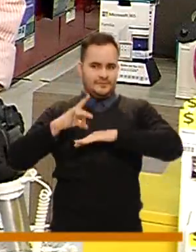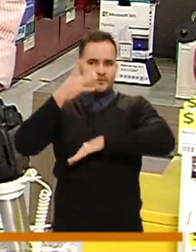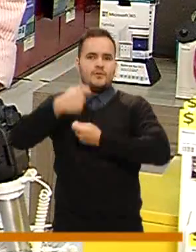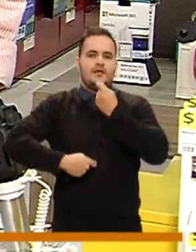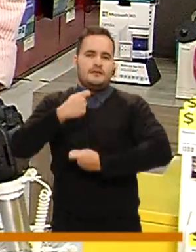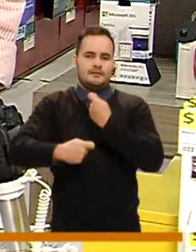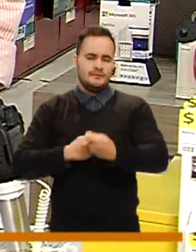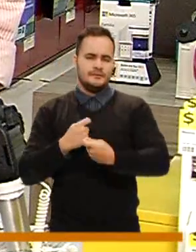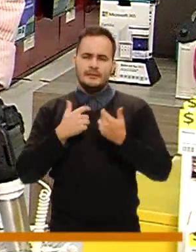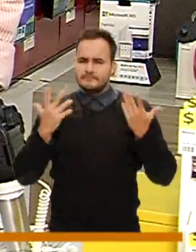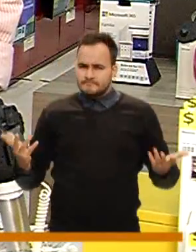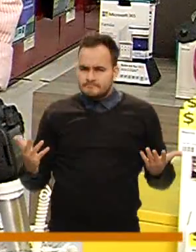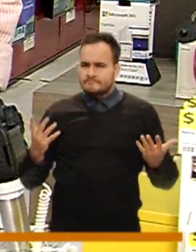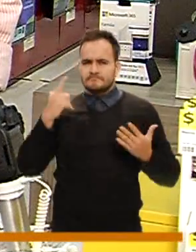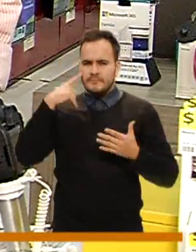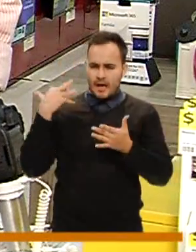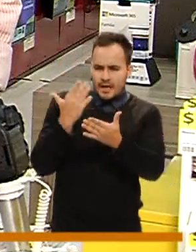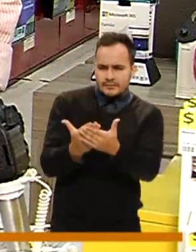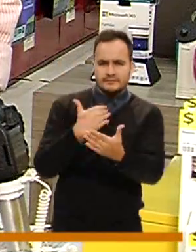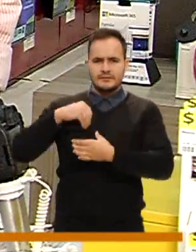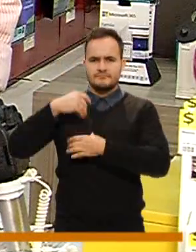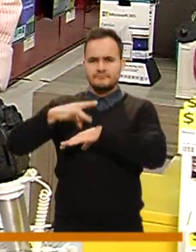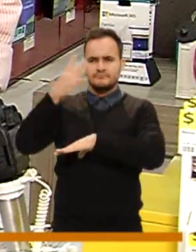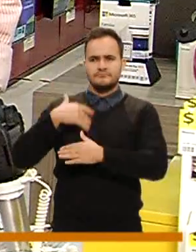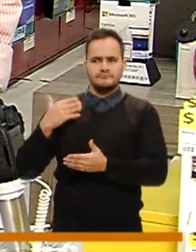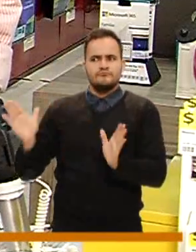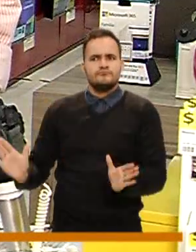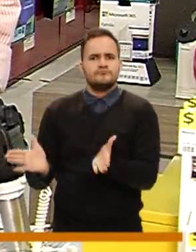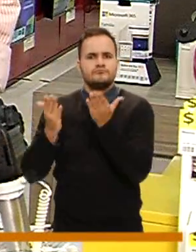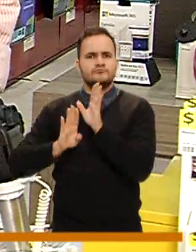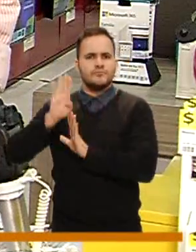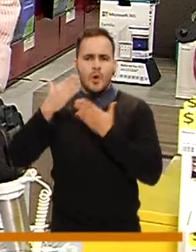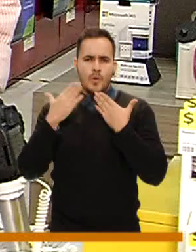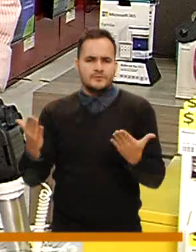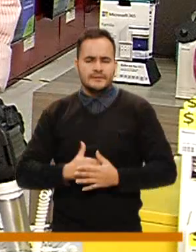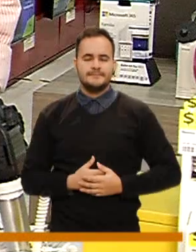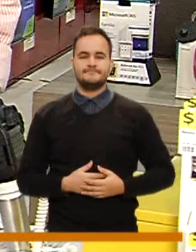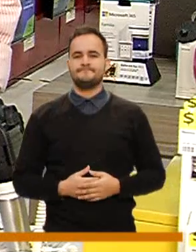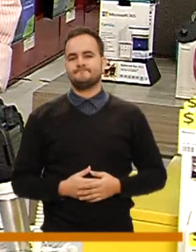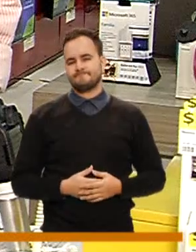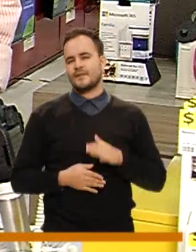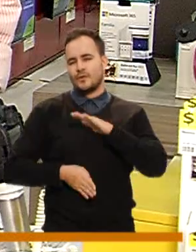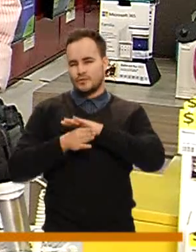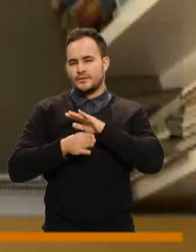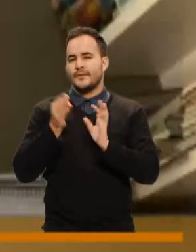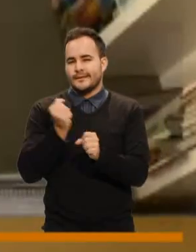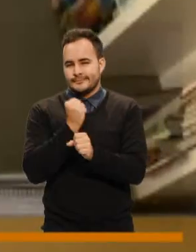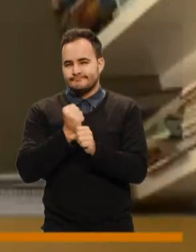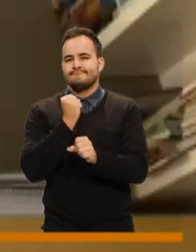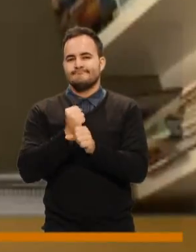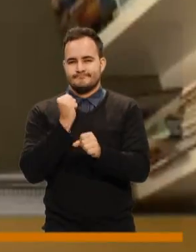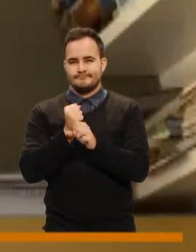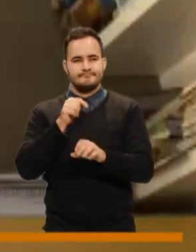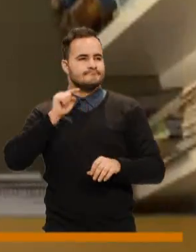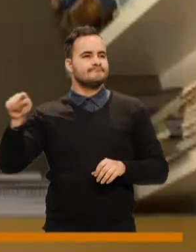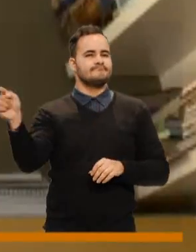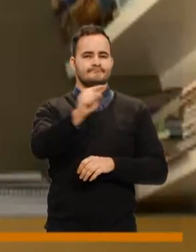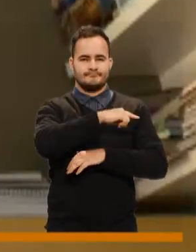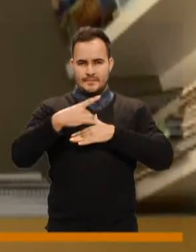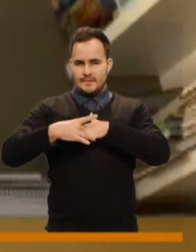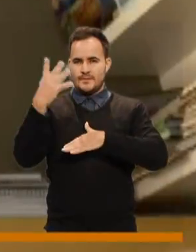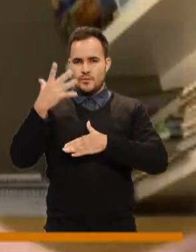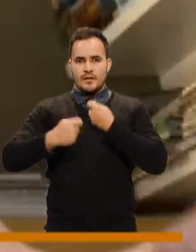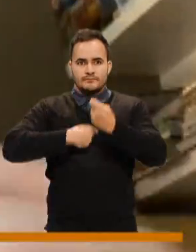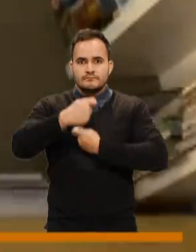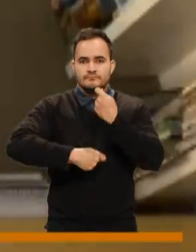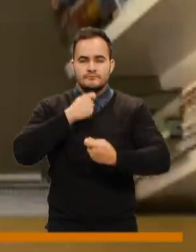fortaleció. ¿Cuál ha sido el avance de estos nuevos medios de cibercomercio? Hay que seguir trabajando para reducir la brecha